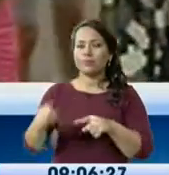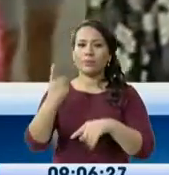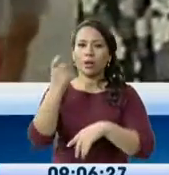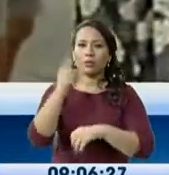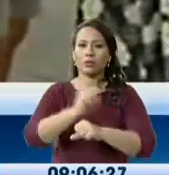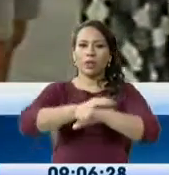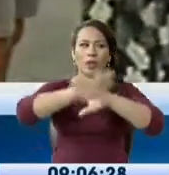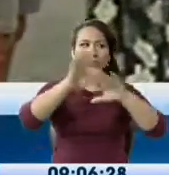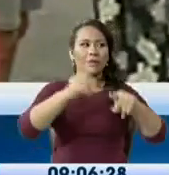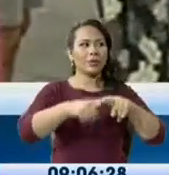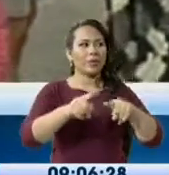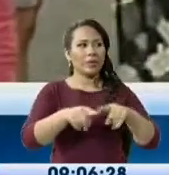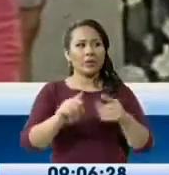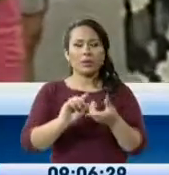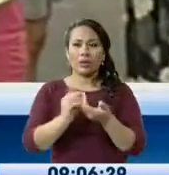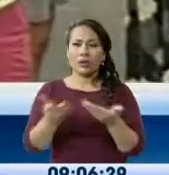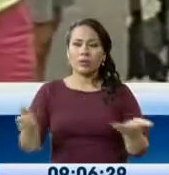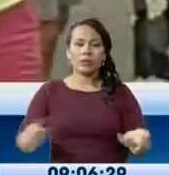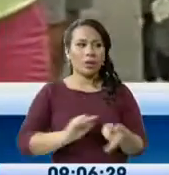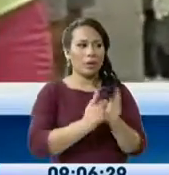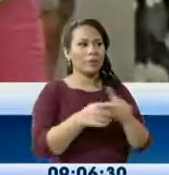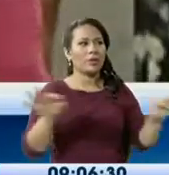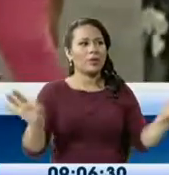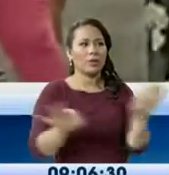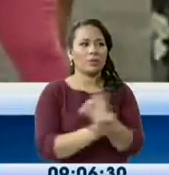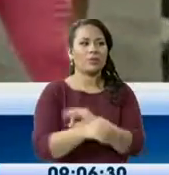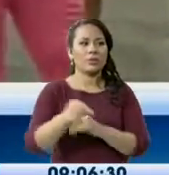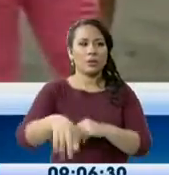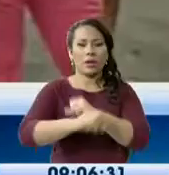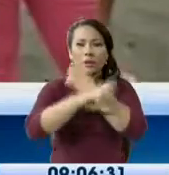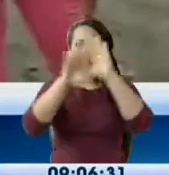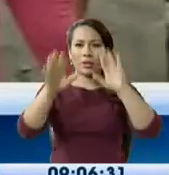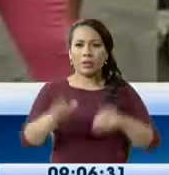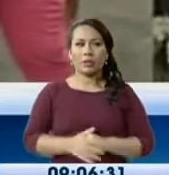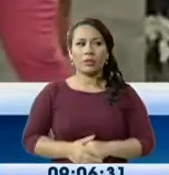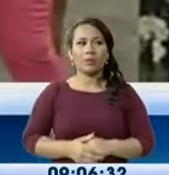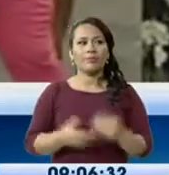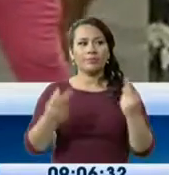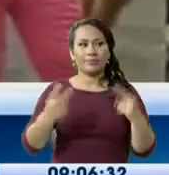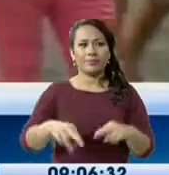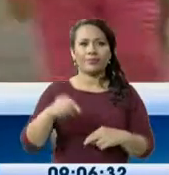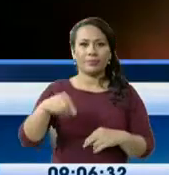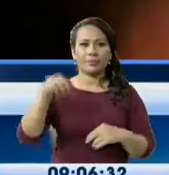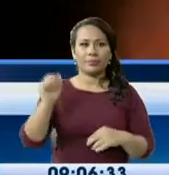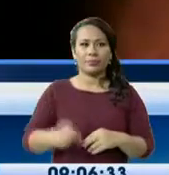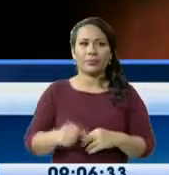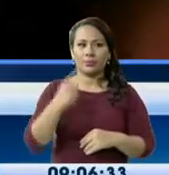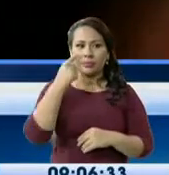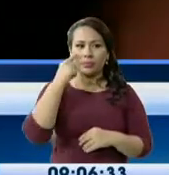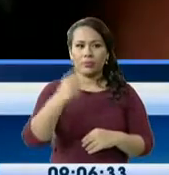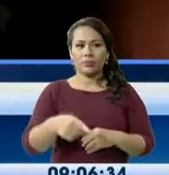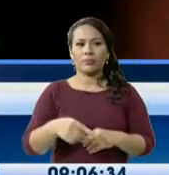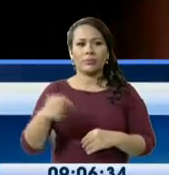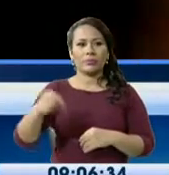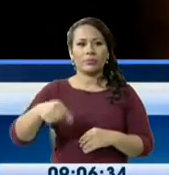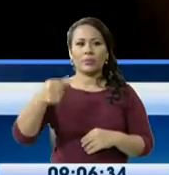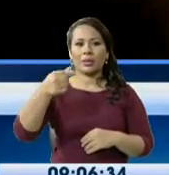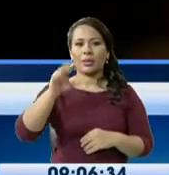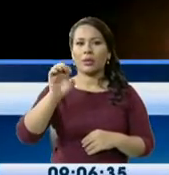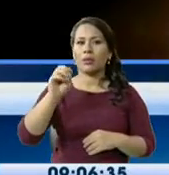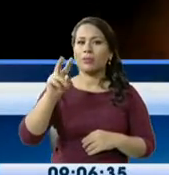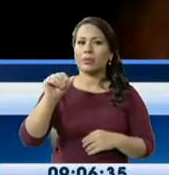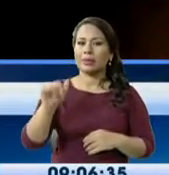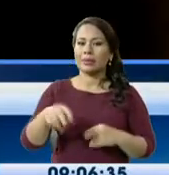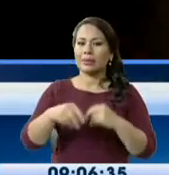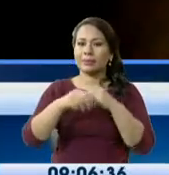muchas cosas se están sacando de bodegas, entonces van a proceder en unos minutos. Allá Puerto Limpio también ha dispuesto